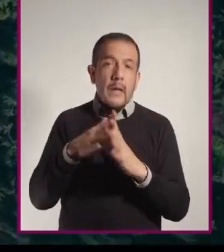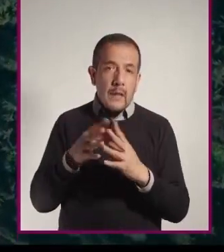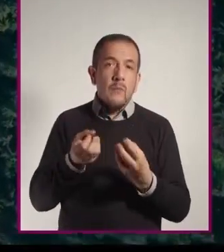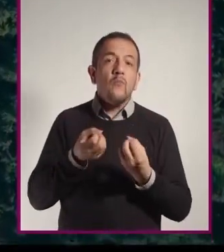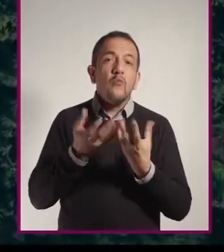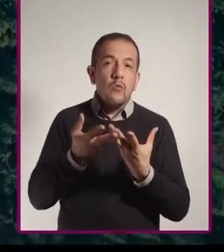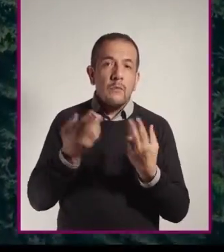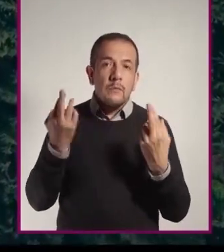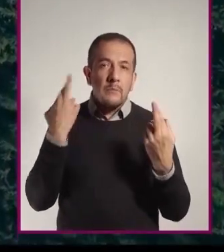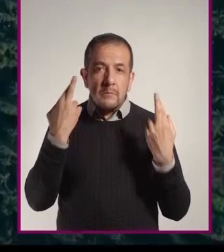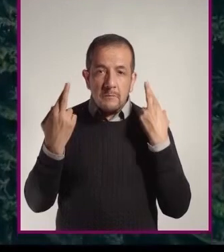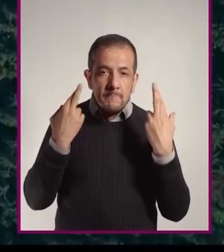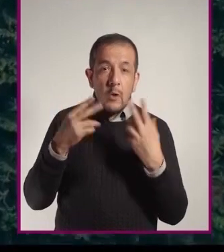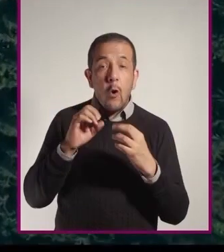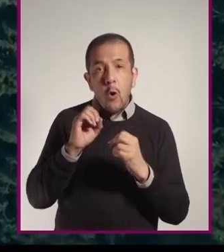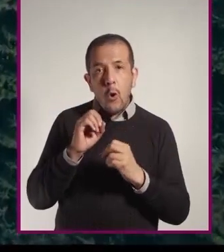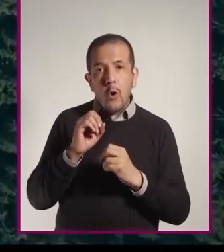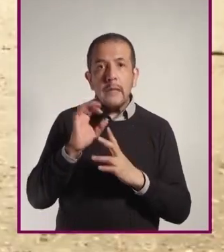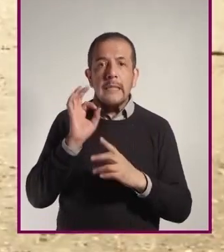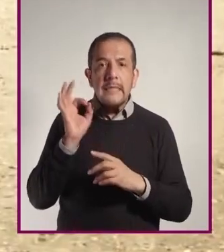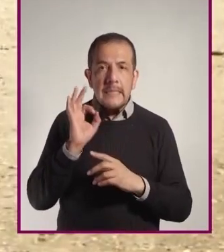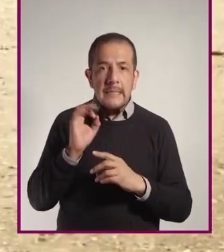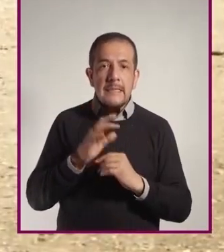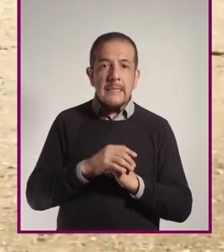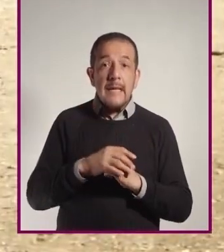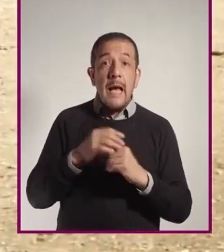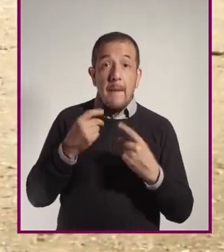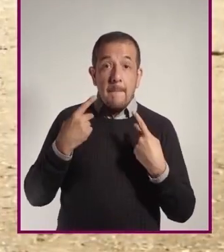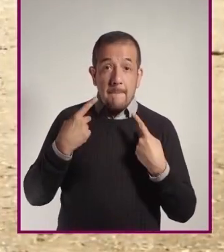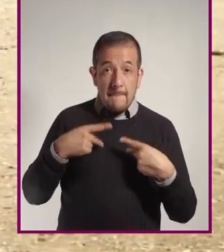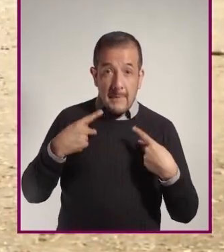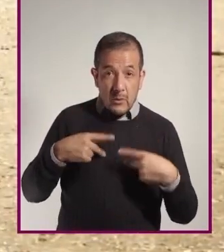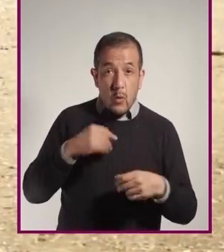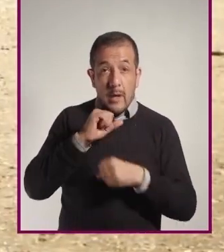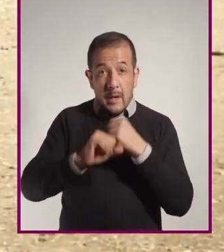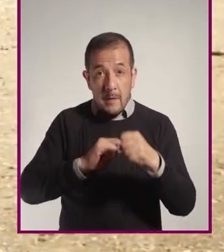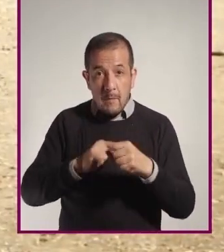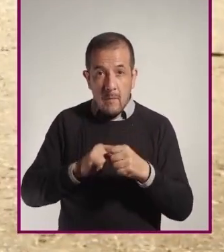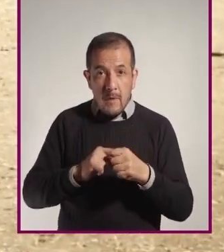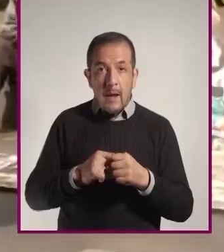biofonías, que comprenden todos los sonidos producidos por seres vivos,